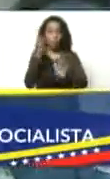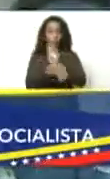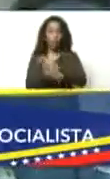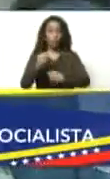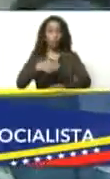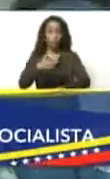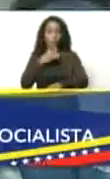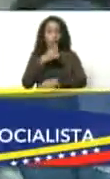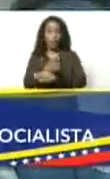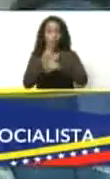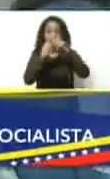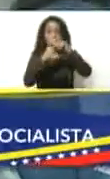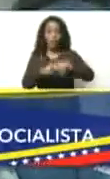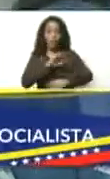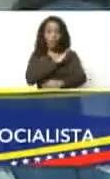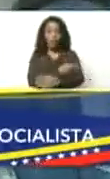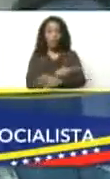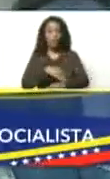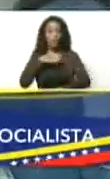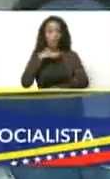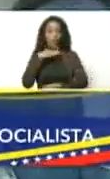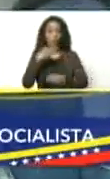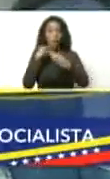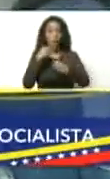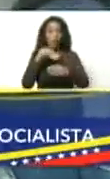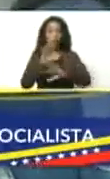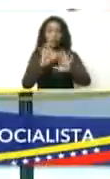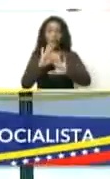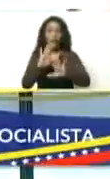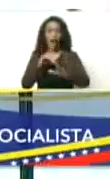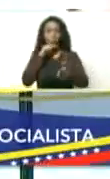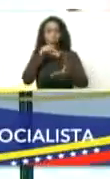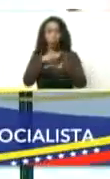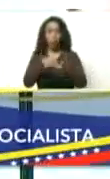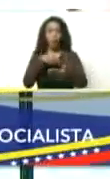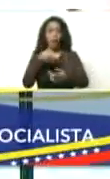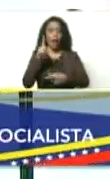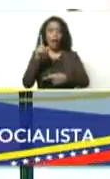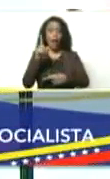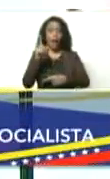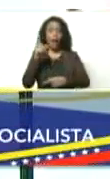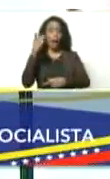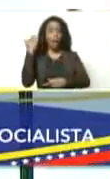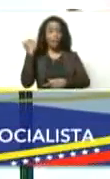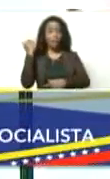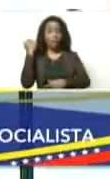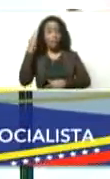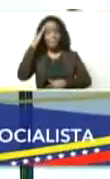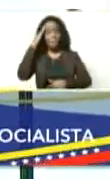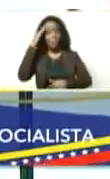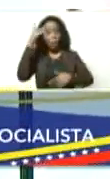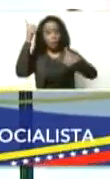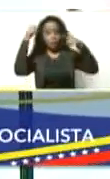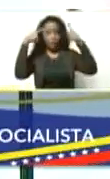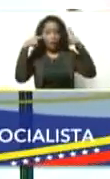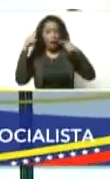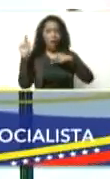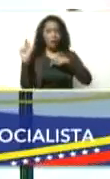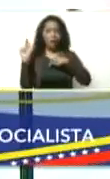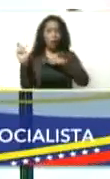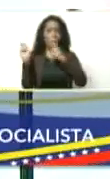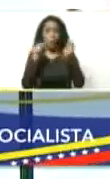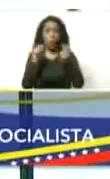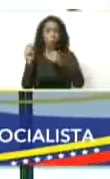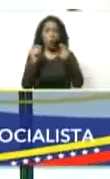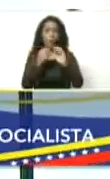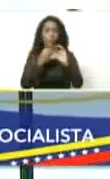podemos ir acumulando la fuerza suficiente para lo que ya llamaba el comandante Chávez un Big Bang de la economía comunal